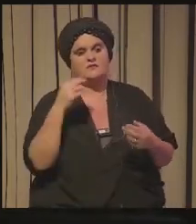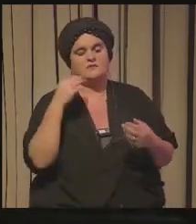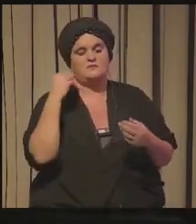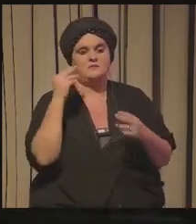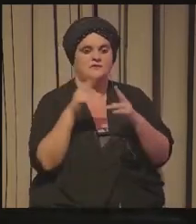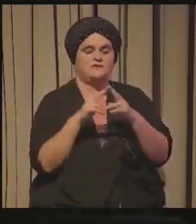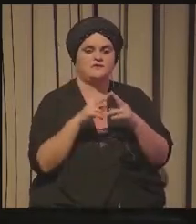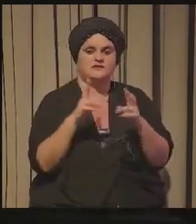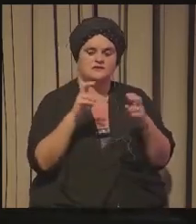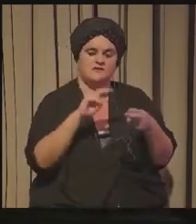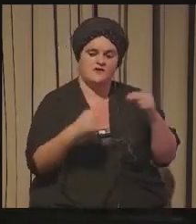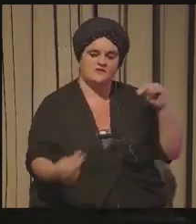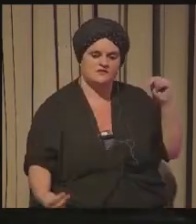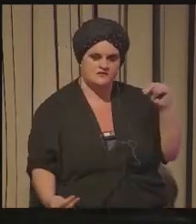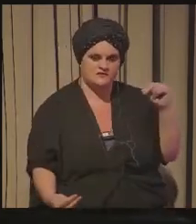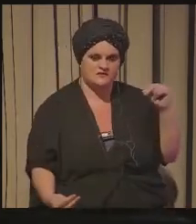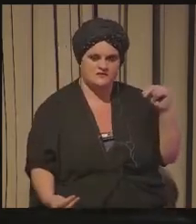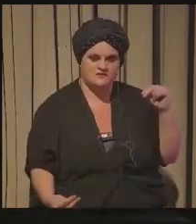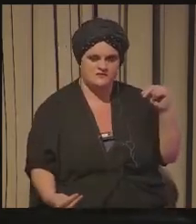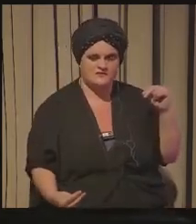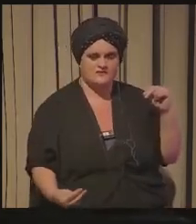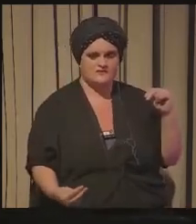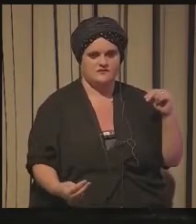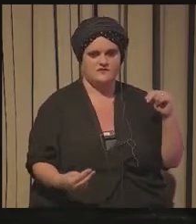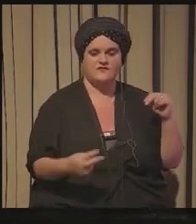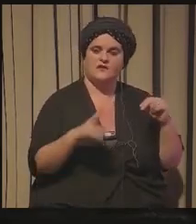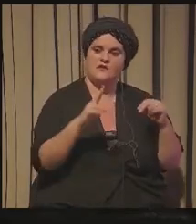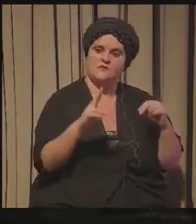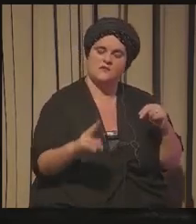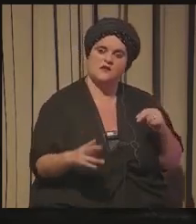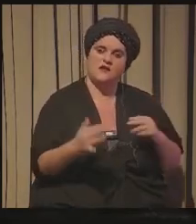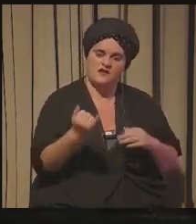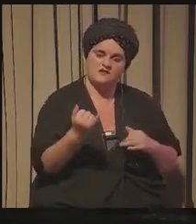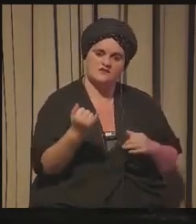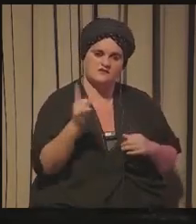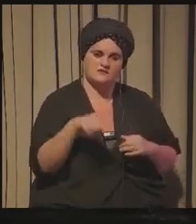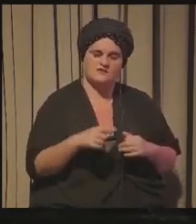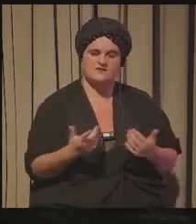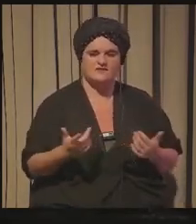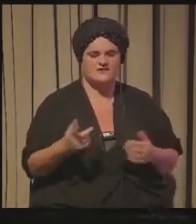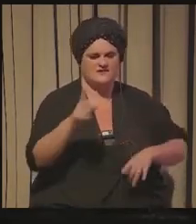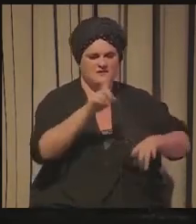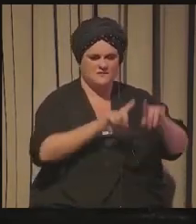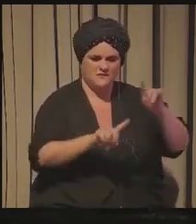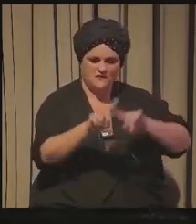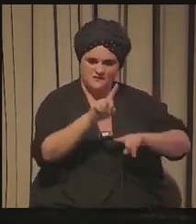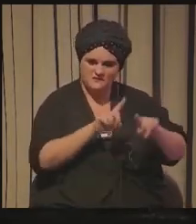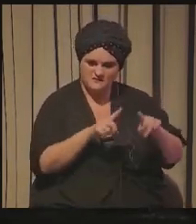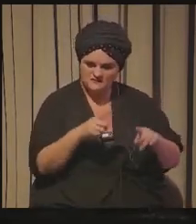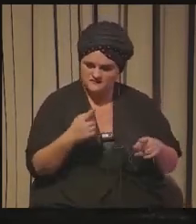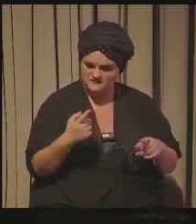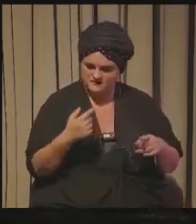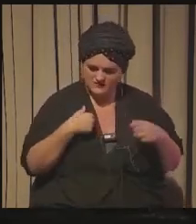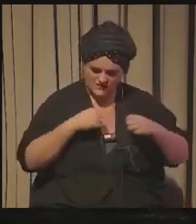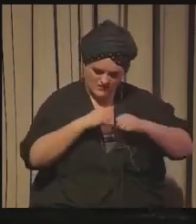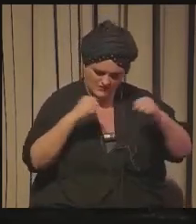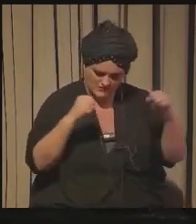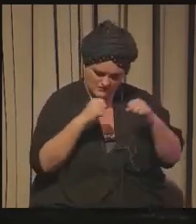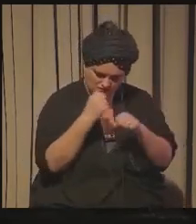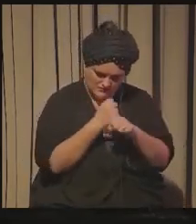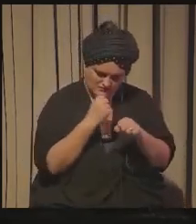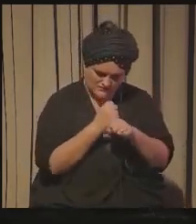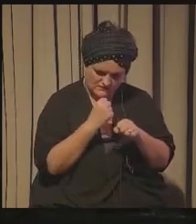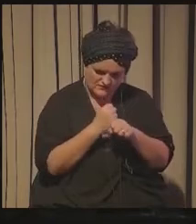los bases pares también hay una respuesta correcta. Pero ¿cuántos de los problemas con los que tú tratas como adulto en el